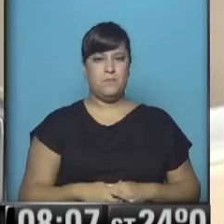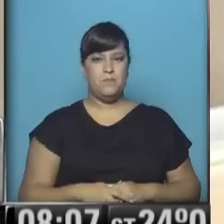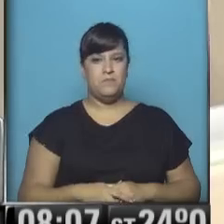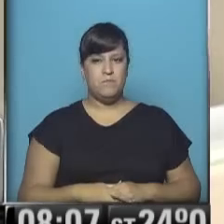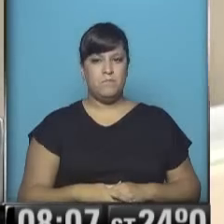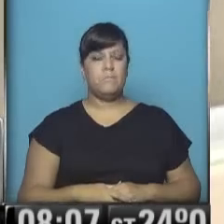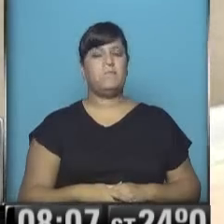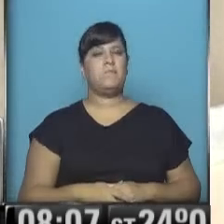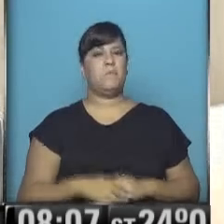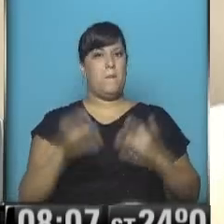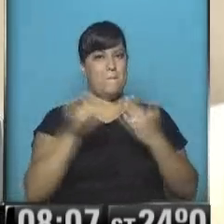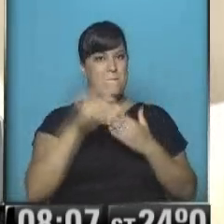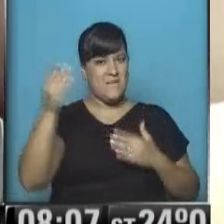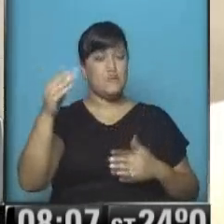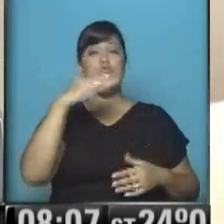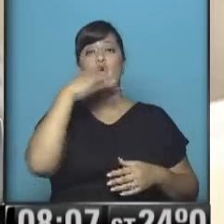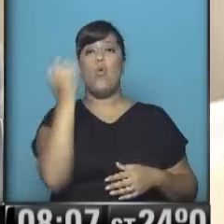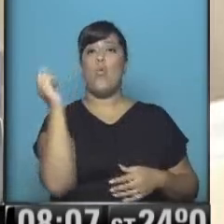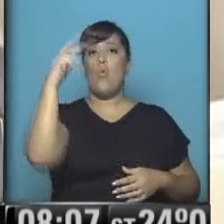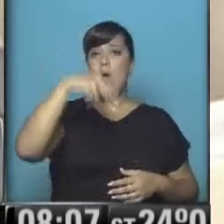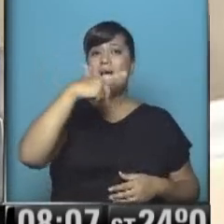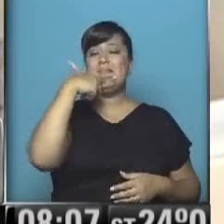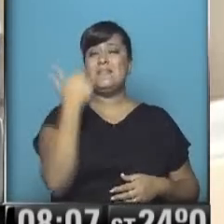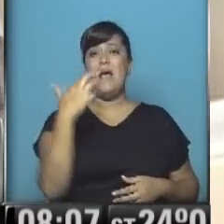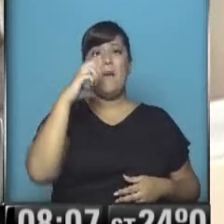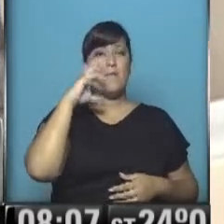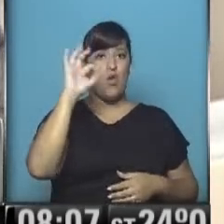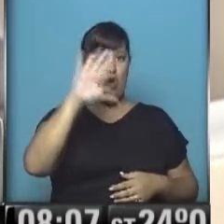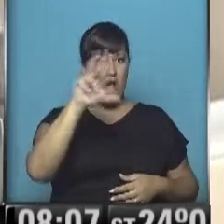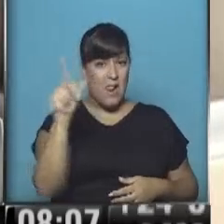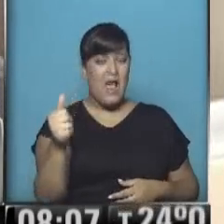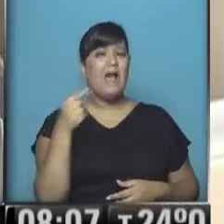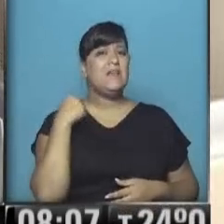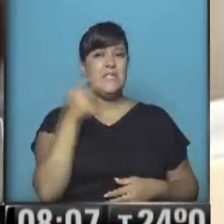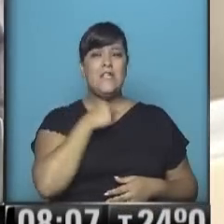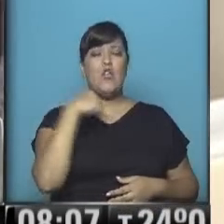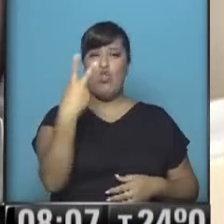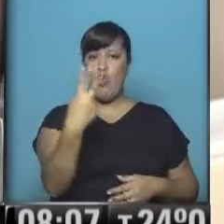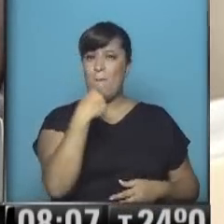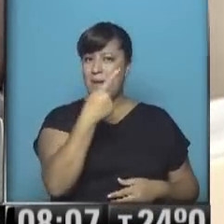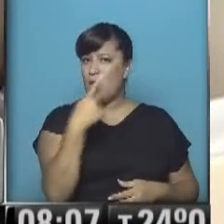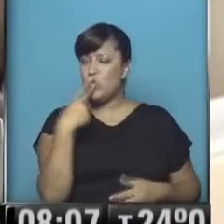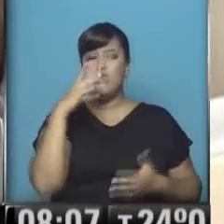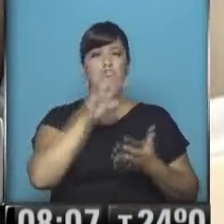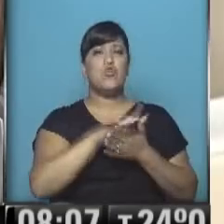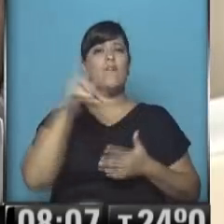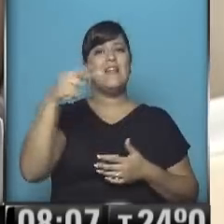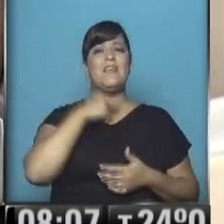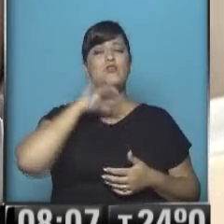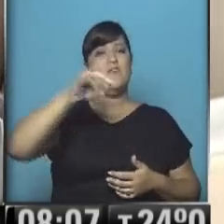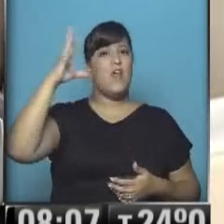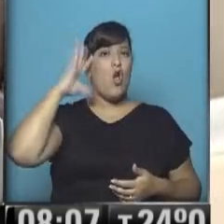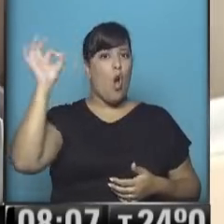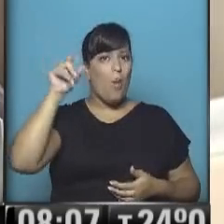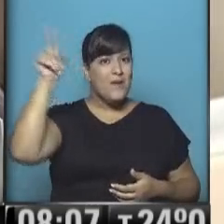2015. Sí, ministro. Juan Sapiola, de la Radio Pública de la Ciudad. Dos preguntas. Primero, la posición del gobierno ante la situación por la que